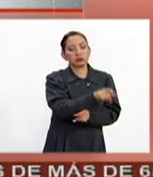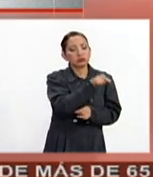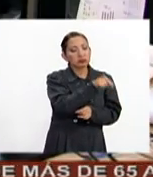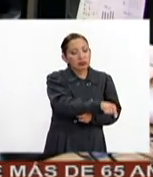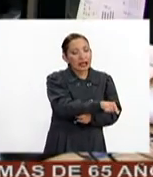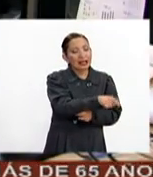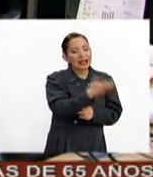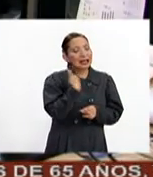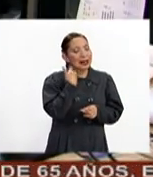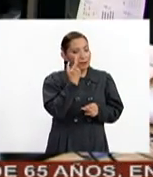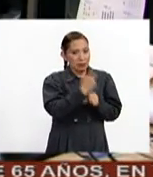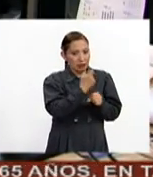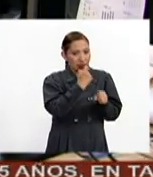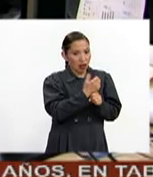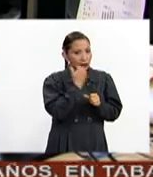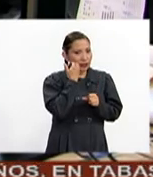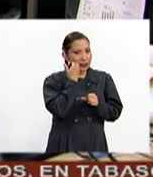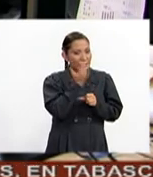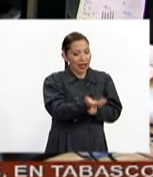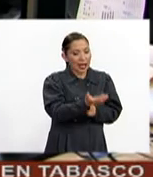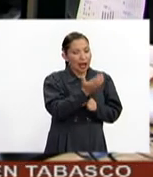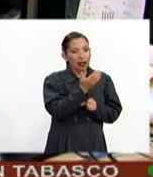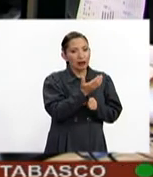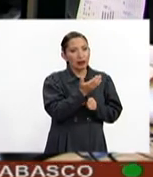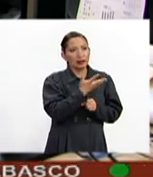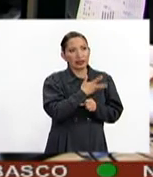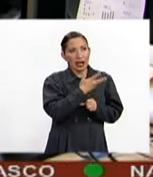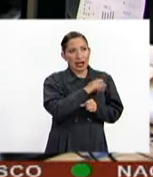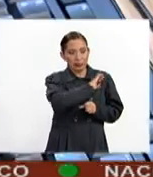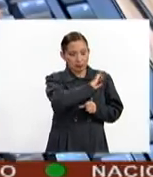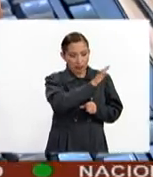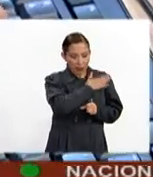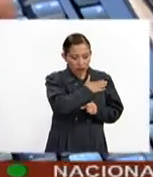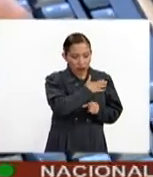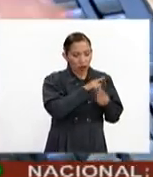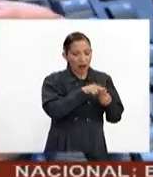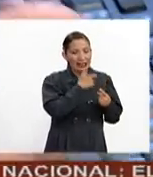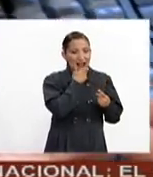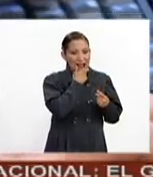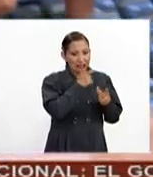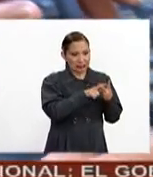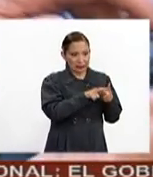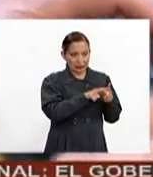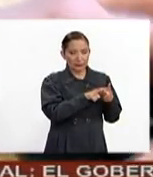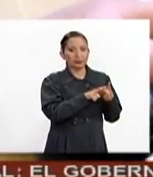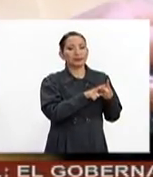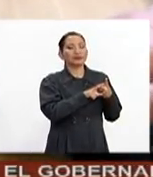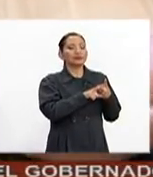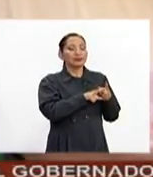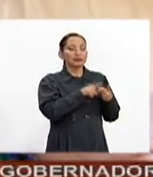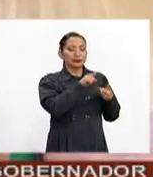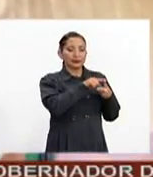se propone en primer lugar en español y en inglés. Esta sería